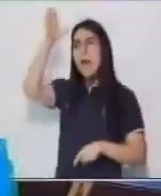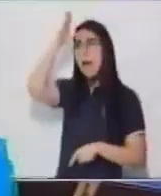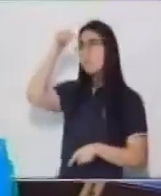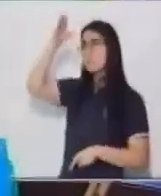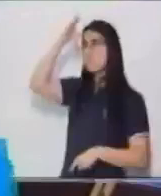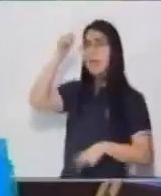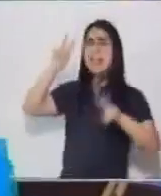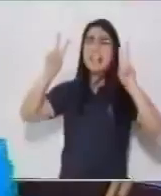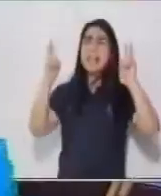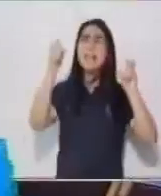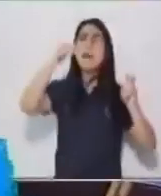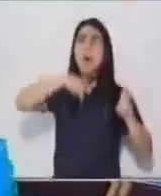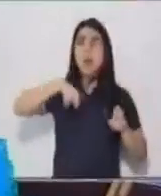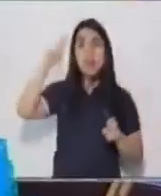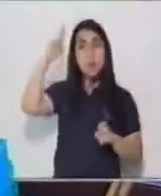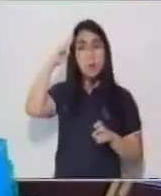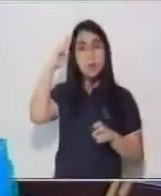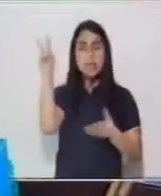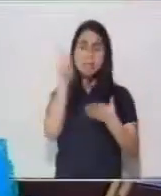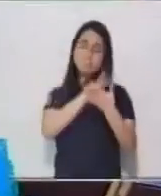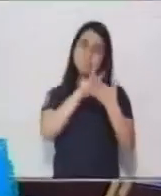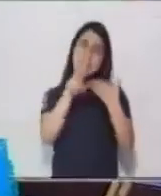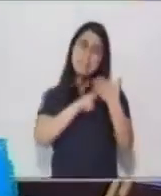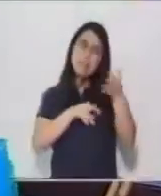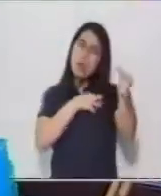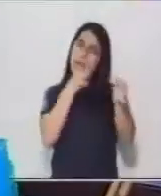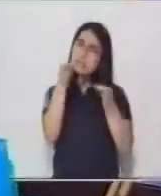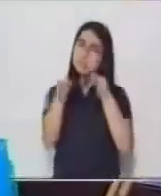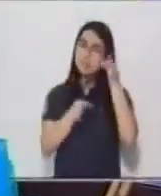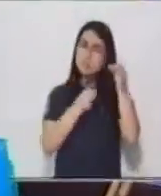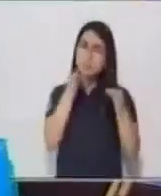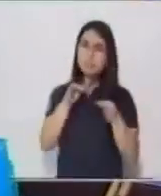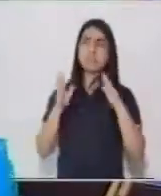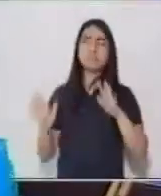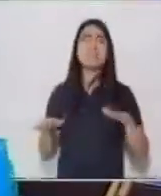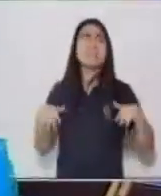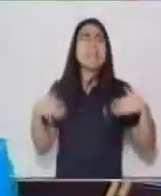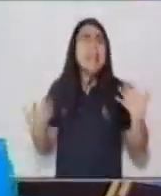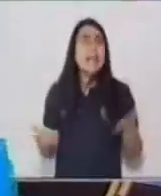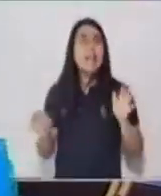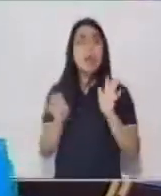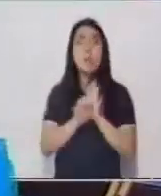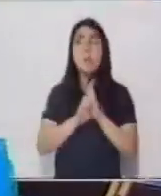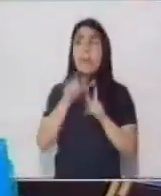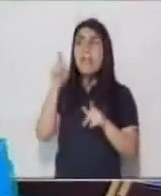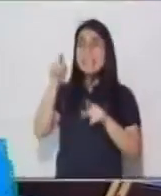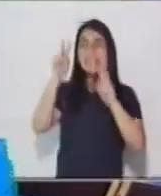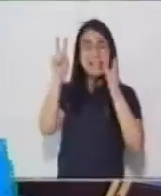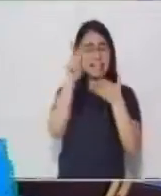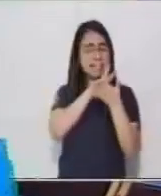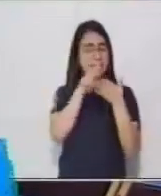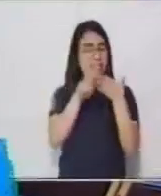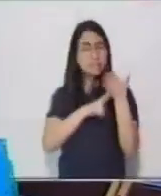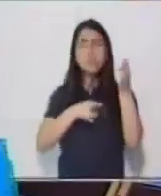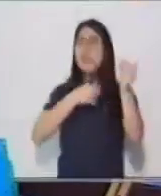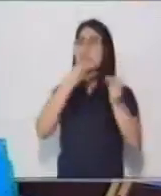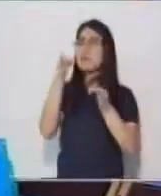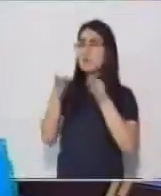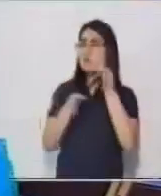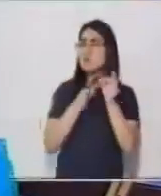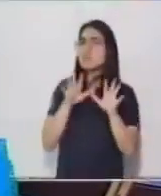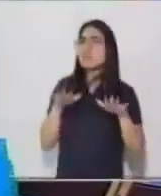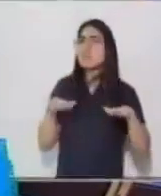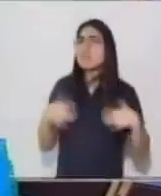instructivos. Dentro de la variedad de textos se destaca el texto instructivo. ¿Por qué?